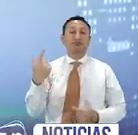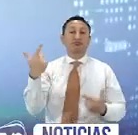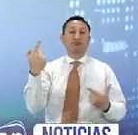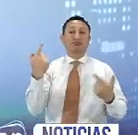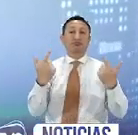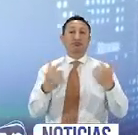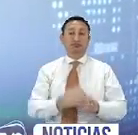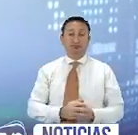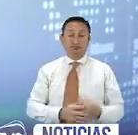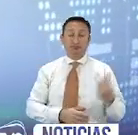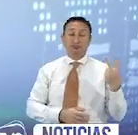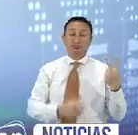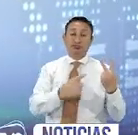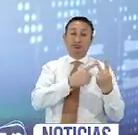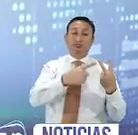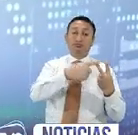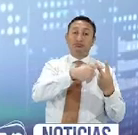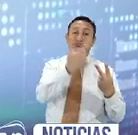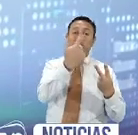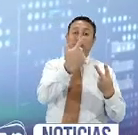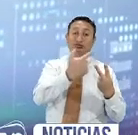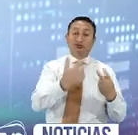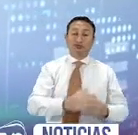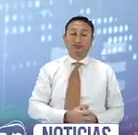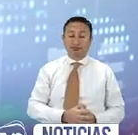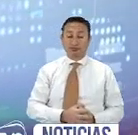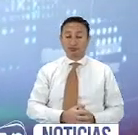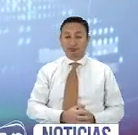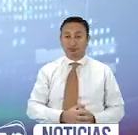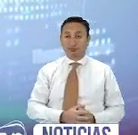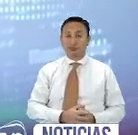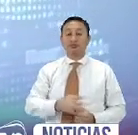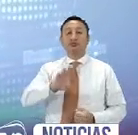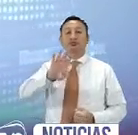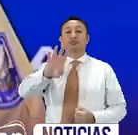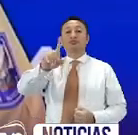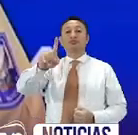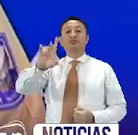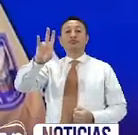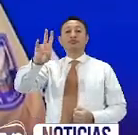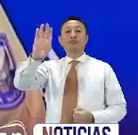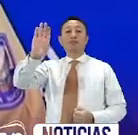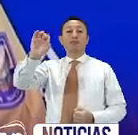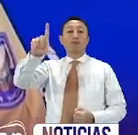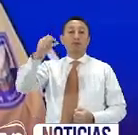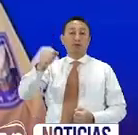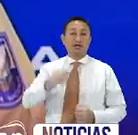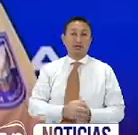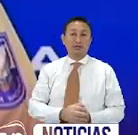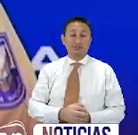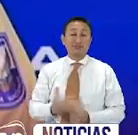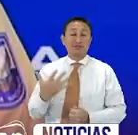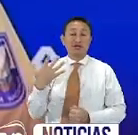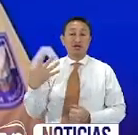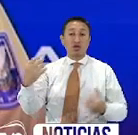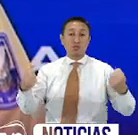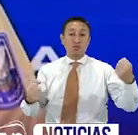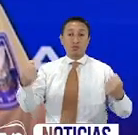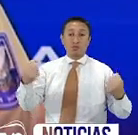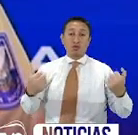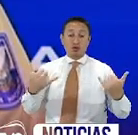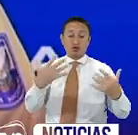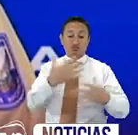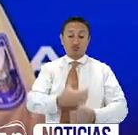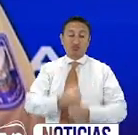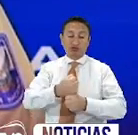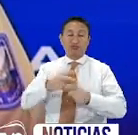cuales 2 son pistolas, 2 revólveres, 417 municiones, 5 vehículos han sido retenidos